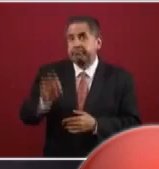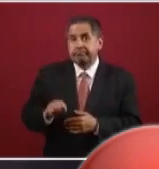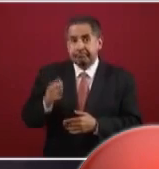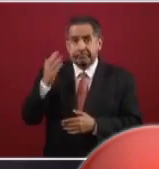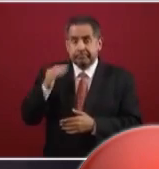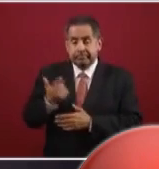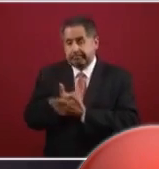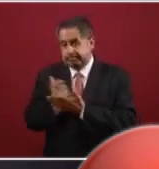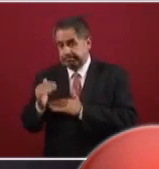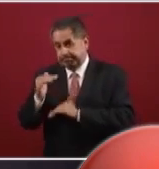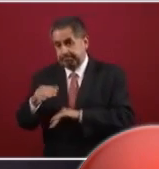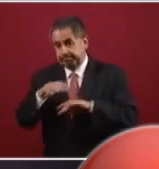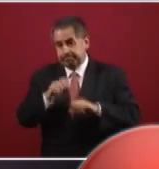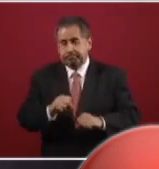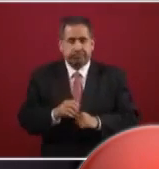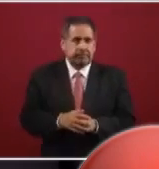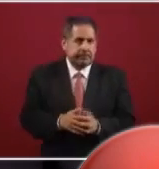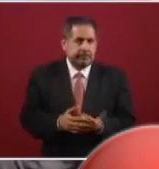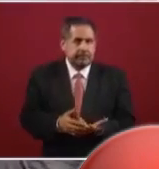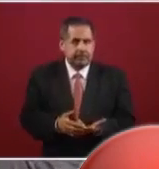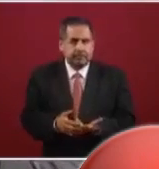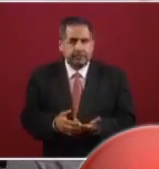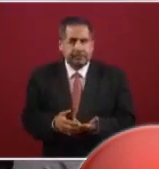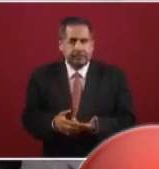mínimo. Yo siempre uso un